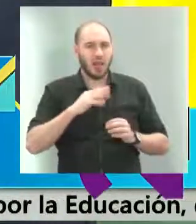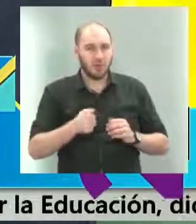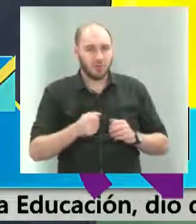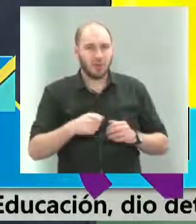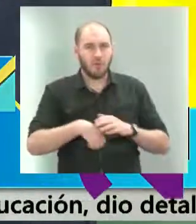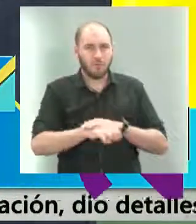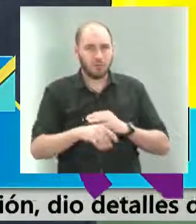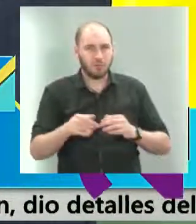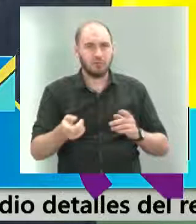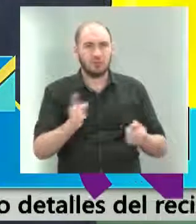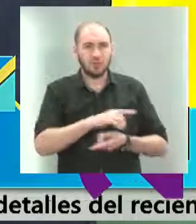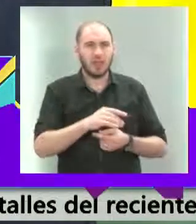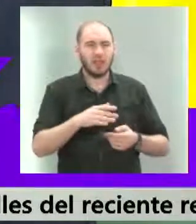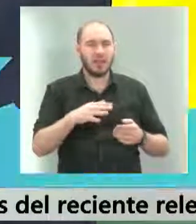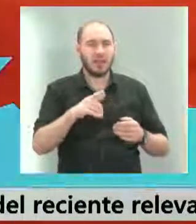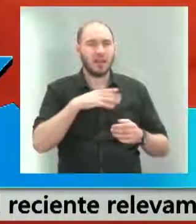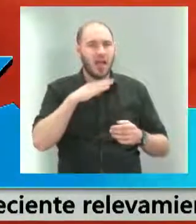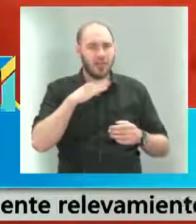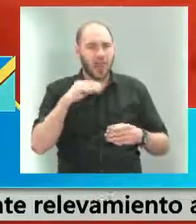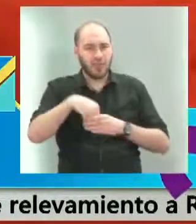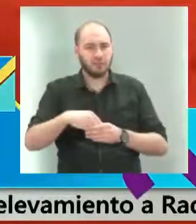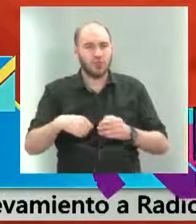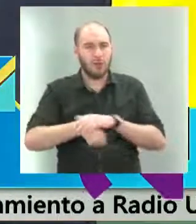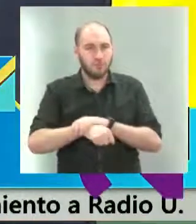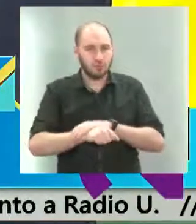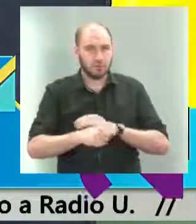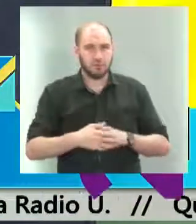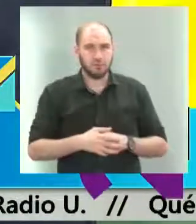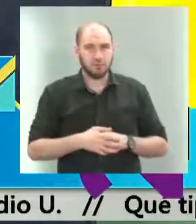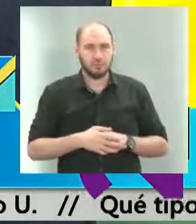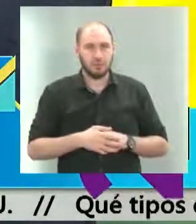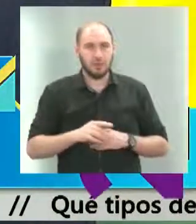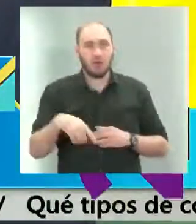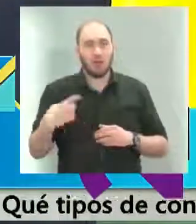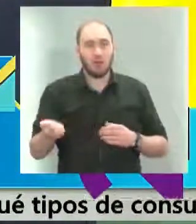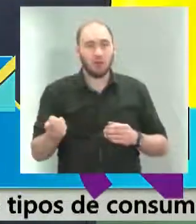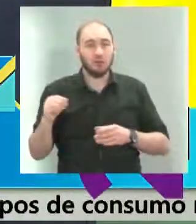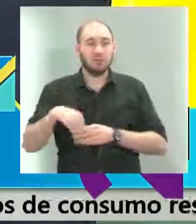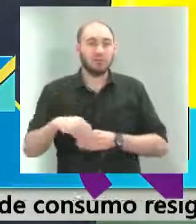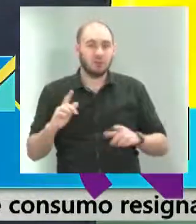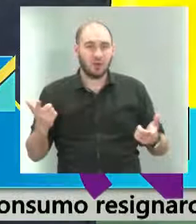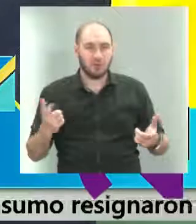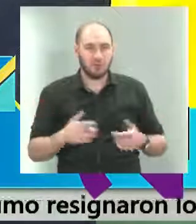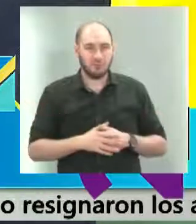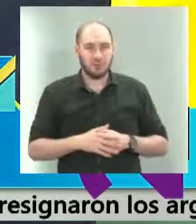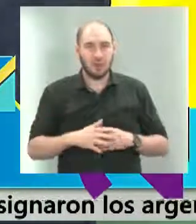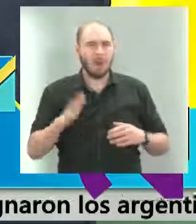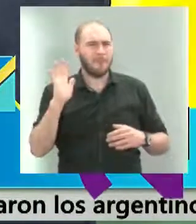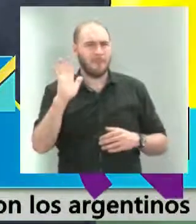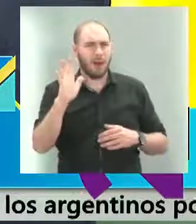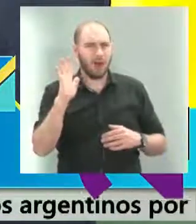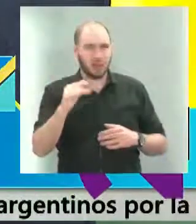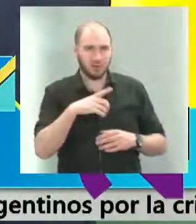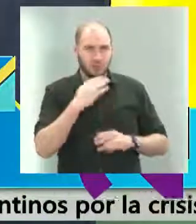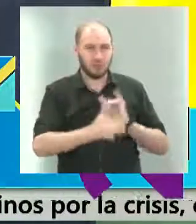fútbol forma delincuencia. No. Hay delincuentes en el fútbol que en otro ámbito no se insertan. Claro. Los barras, que